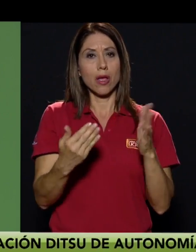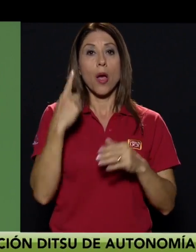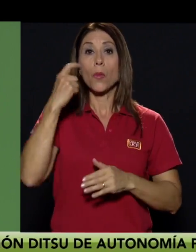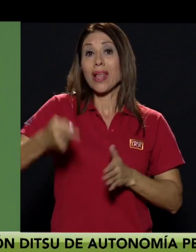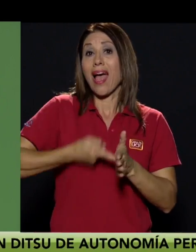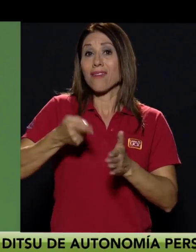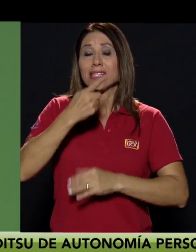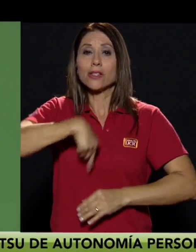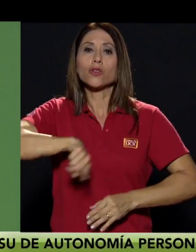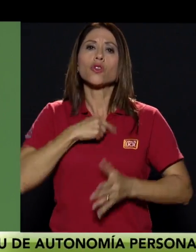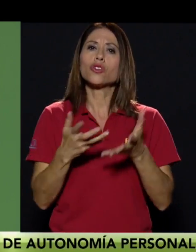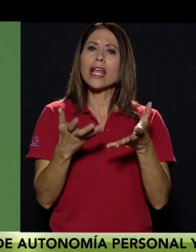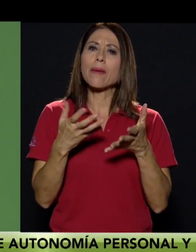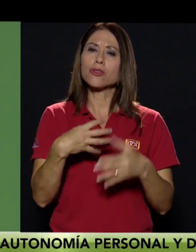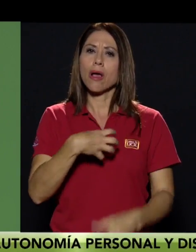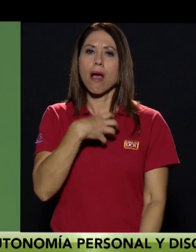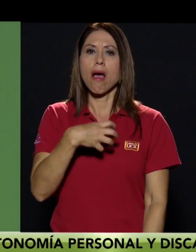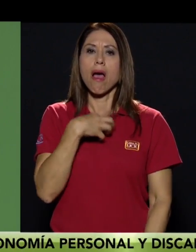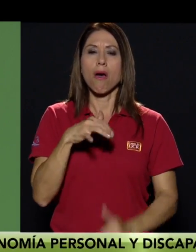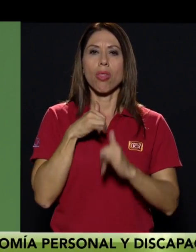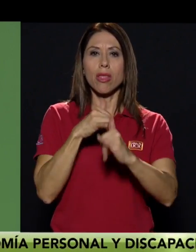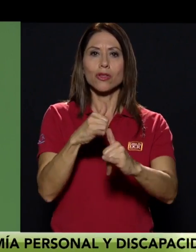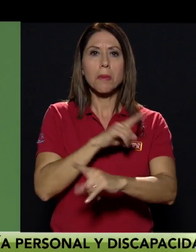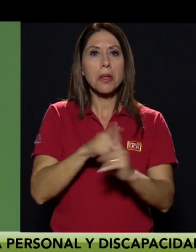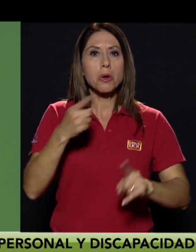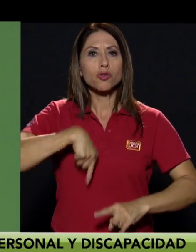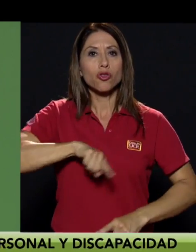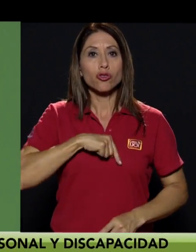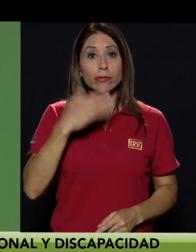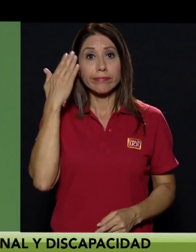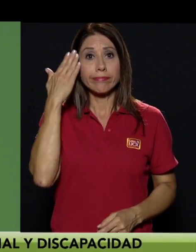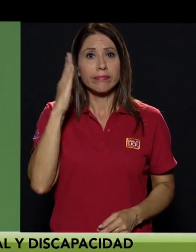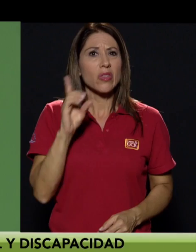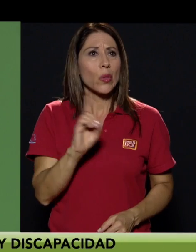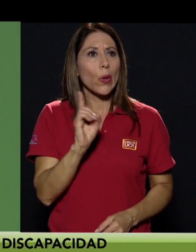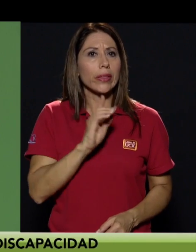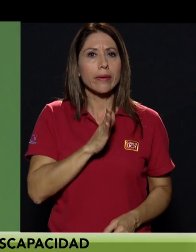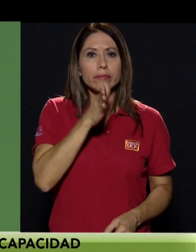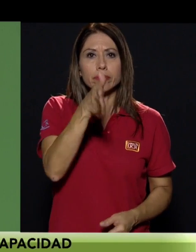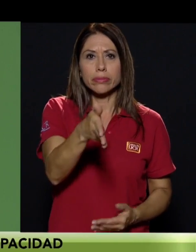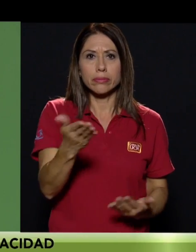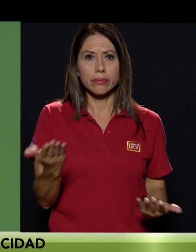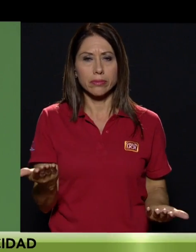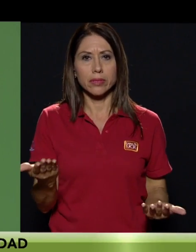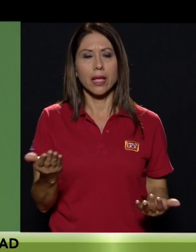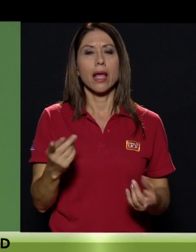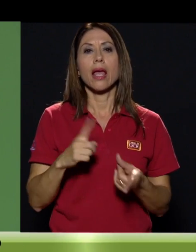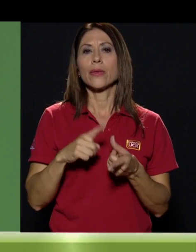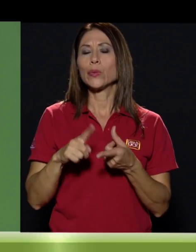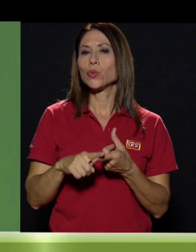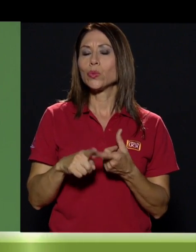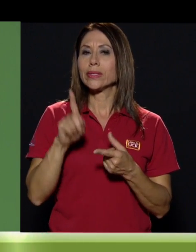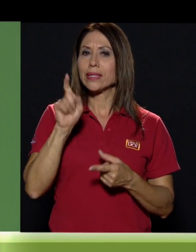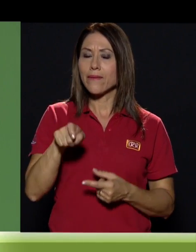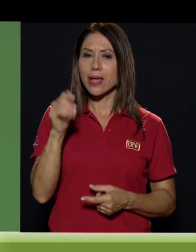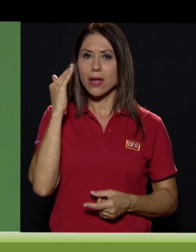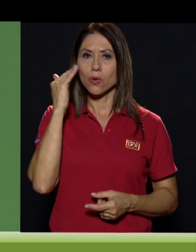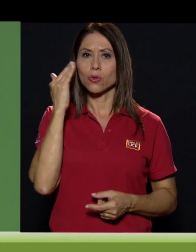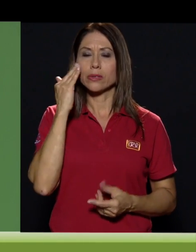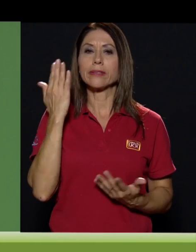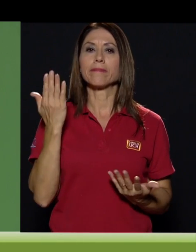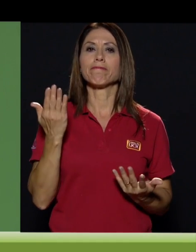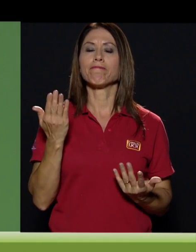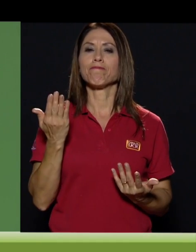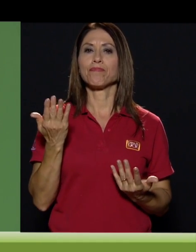queremos poner una denuncia o una queja, pero no sabemos a dónde tenemos que dirigirnos, ¿verdad? Entonces, conocer